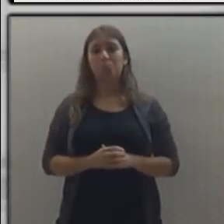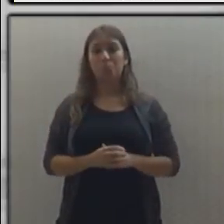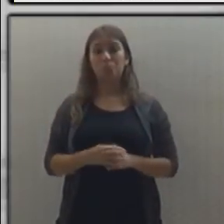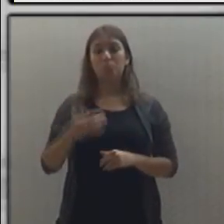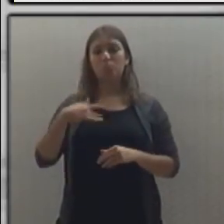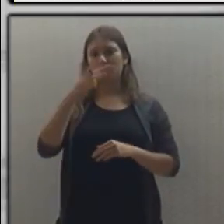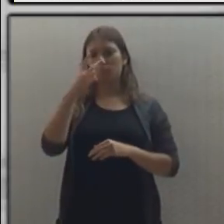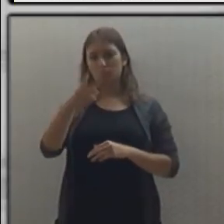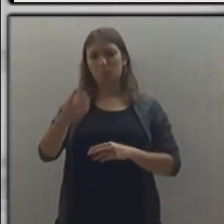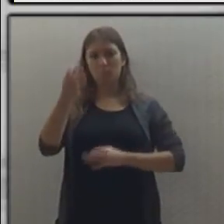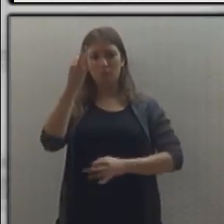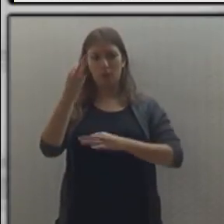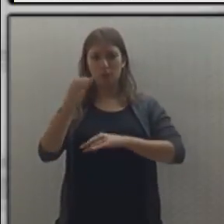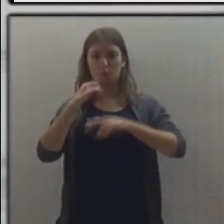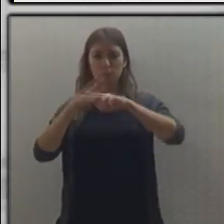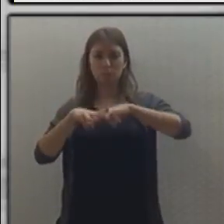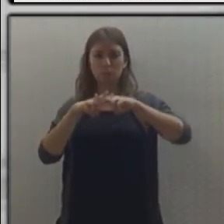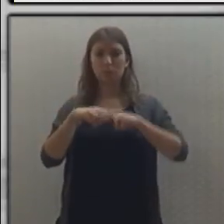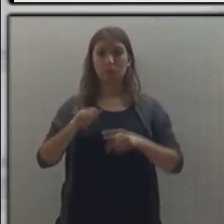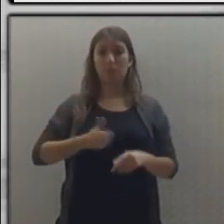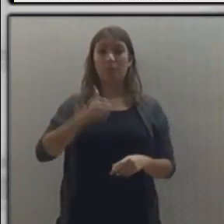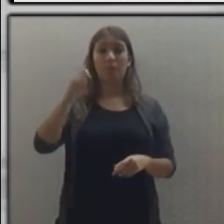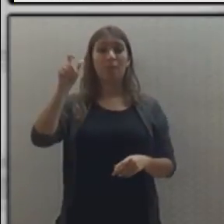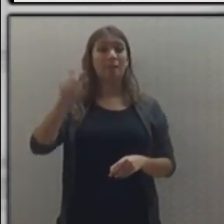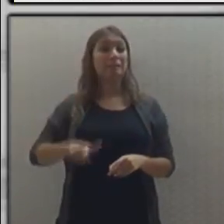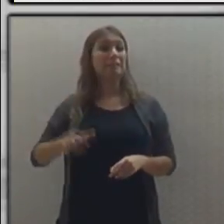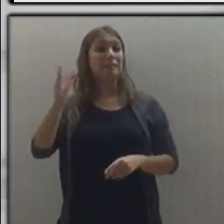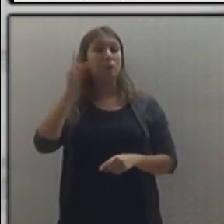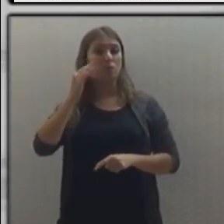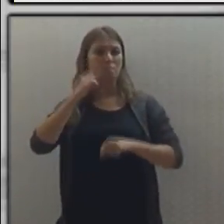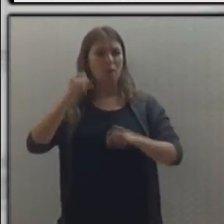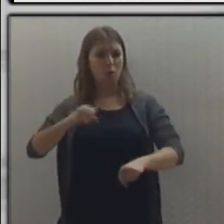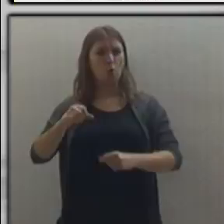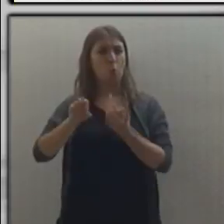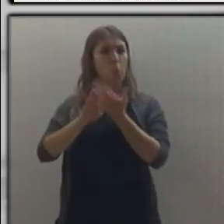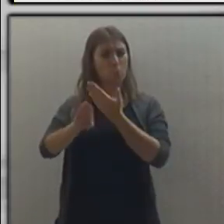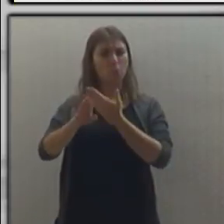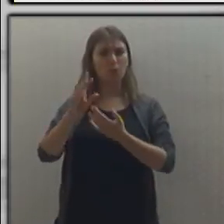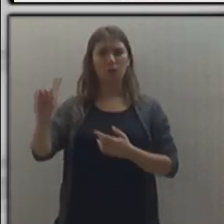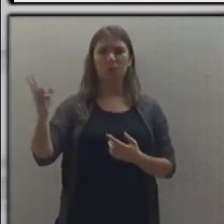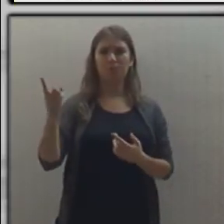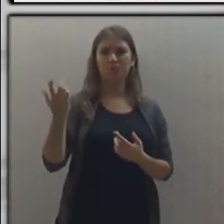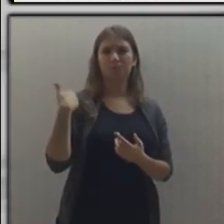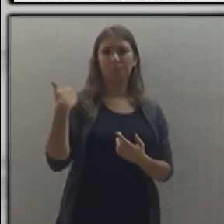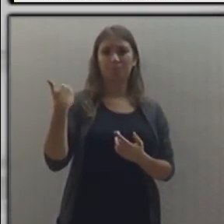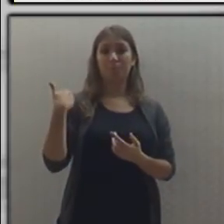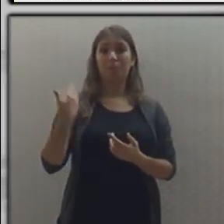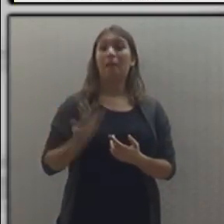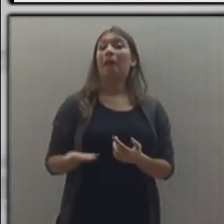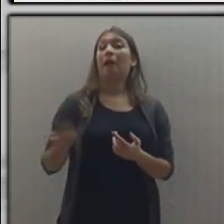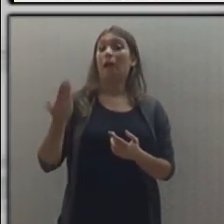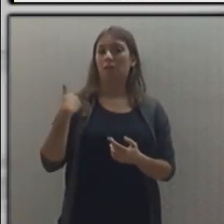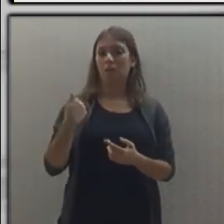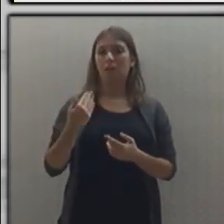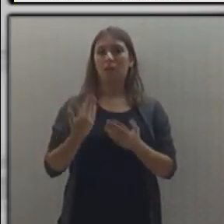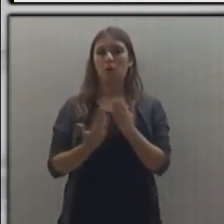visitando, tomando datos sobre el portal, y se me acercó una vecina, una señora mayor. Ayer estaba en las jornadas de